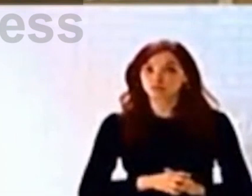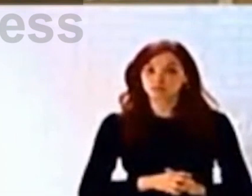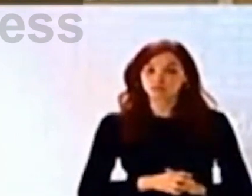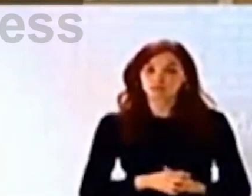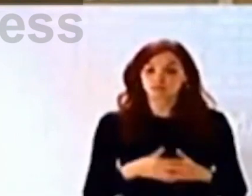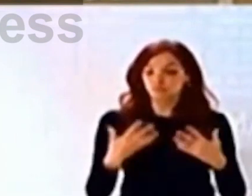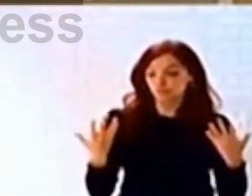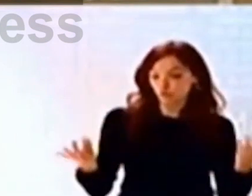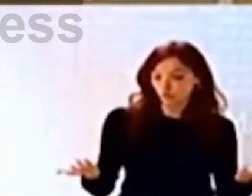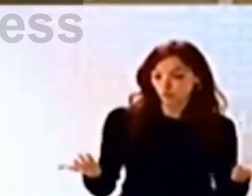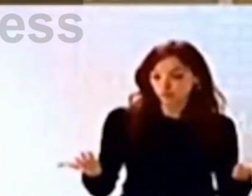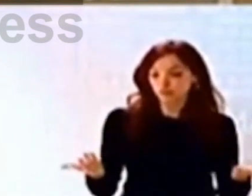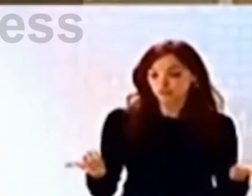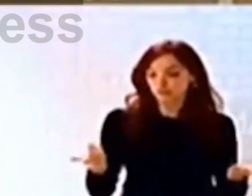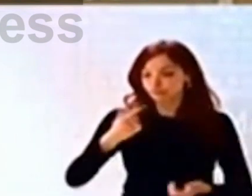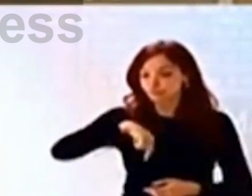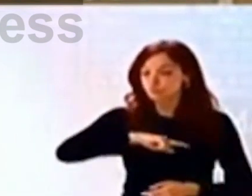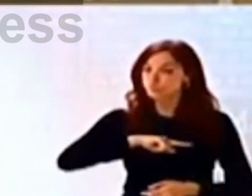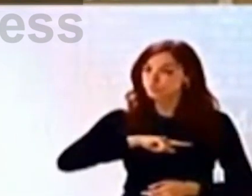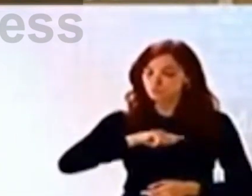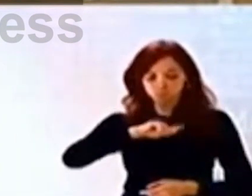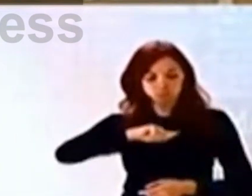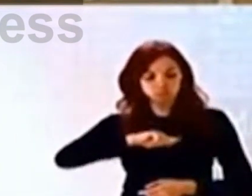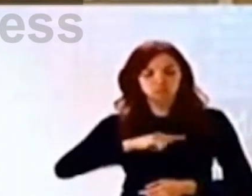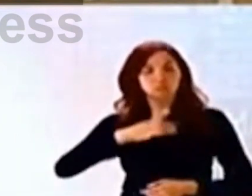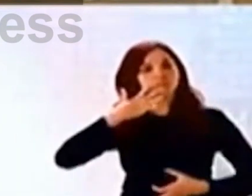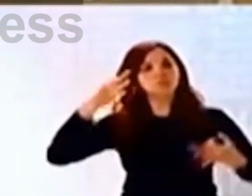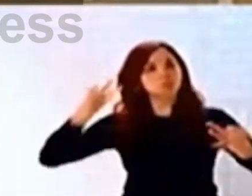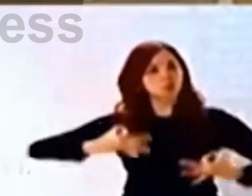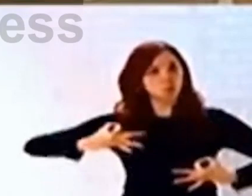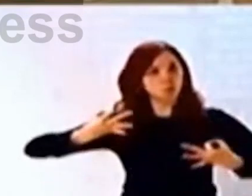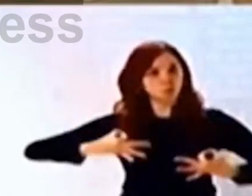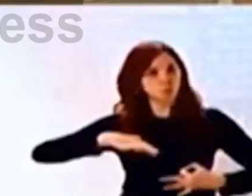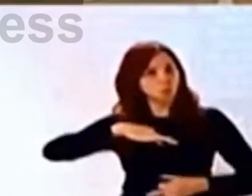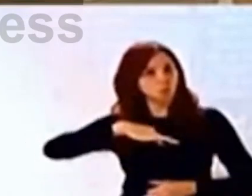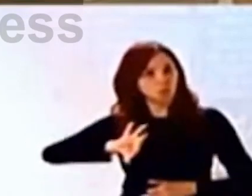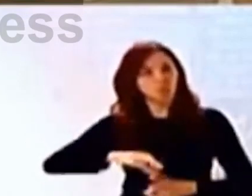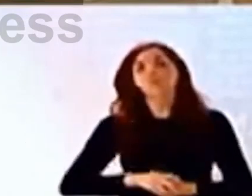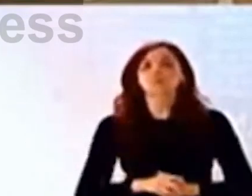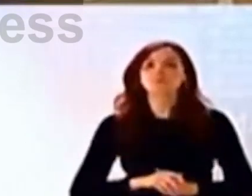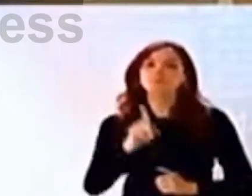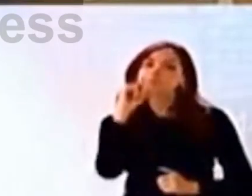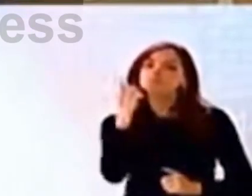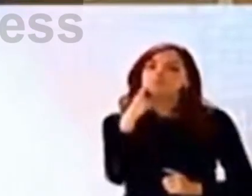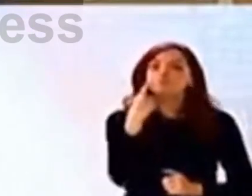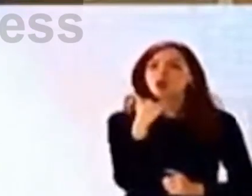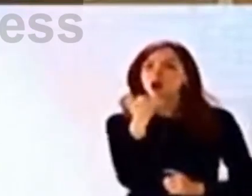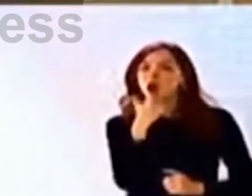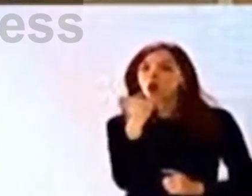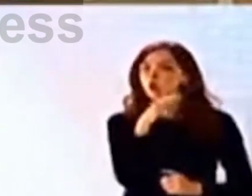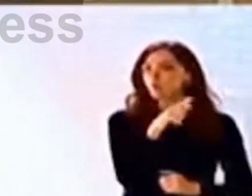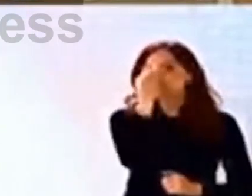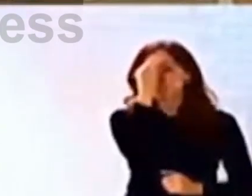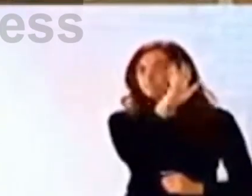por lo tanto podemos sentirnos seguros se detectan precozmente cosas que pueden parecer